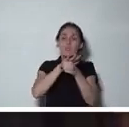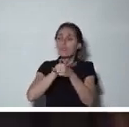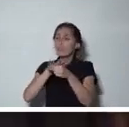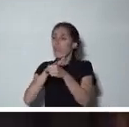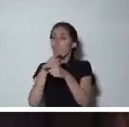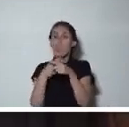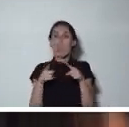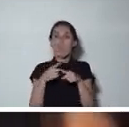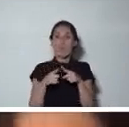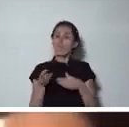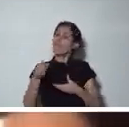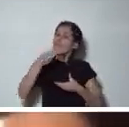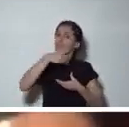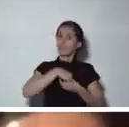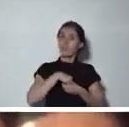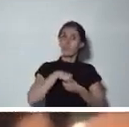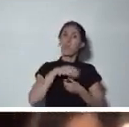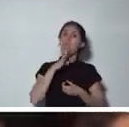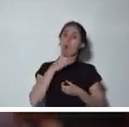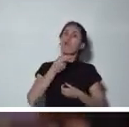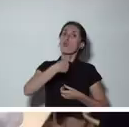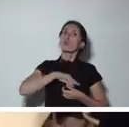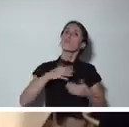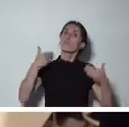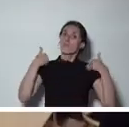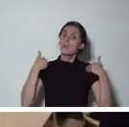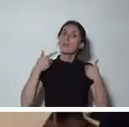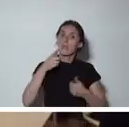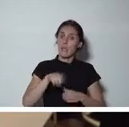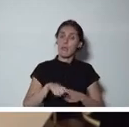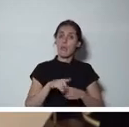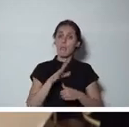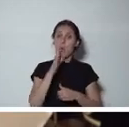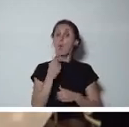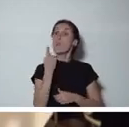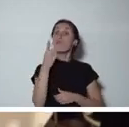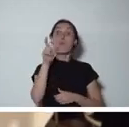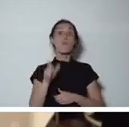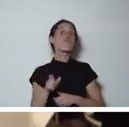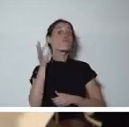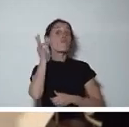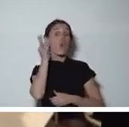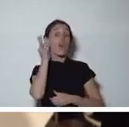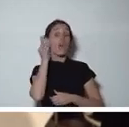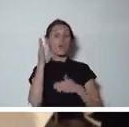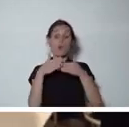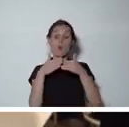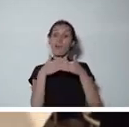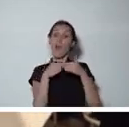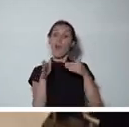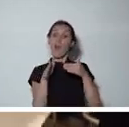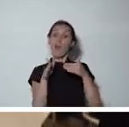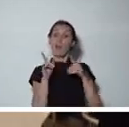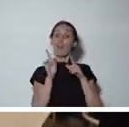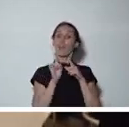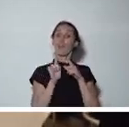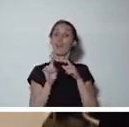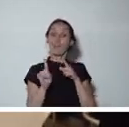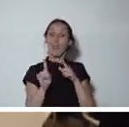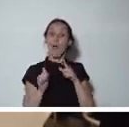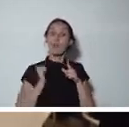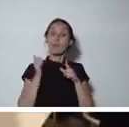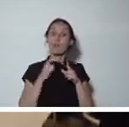cuando camina una o avanza una o Abre una puerta una entramos todas Pero también es cierto que no todas